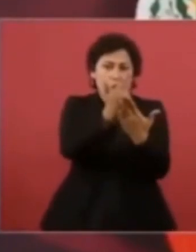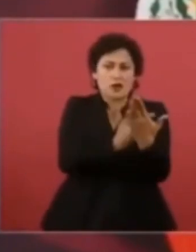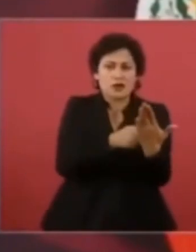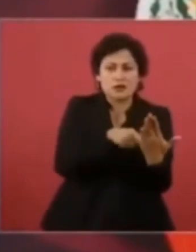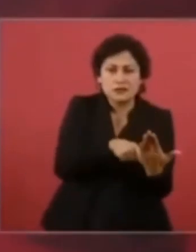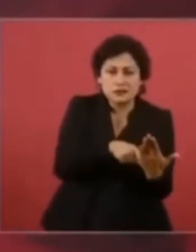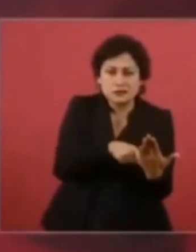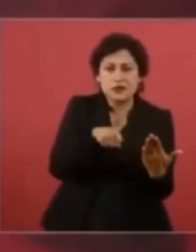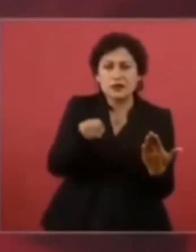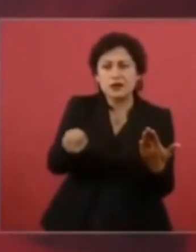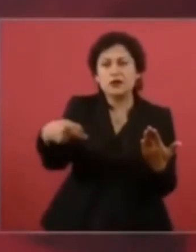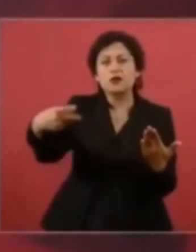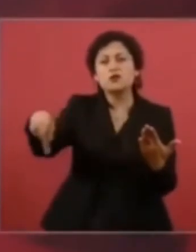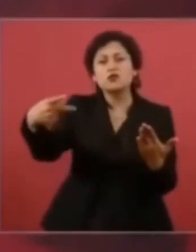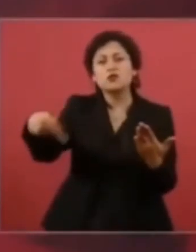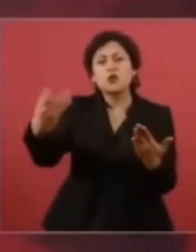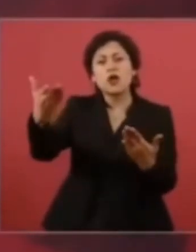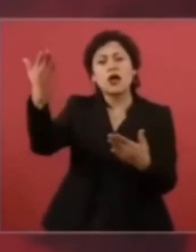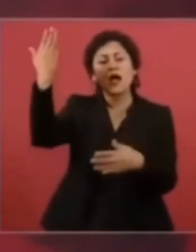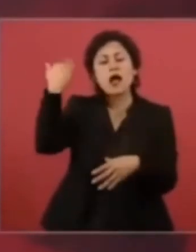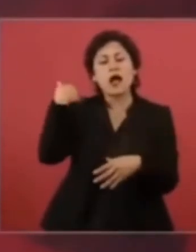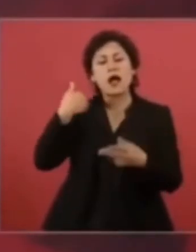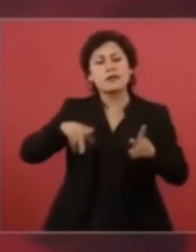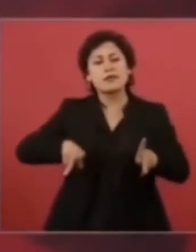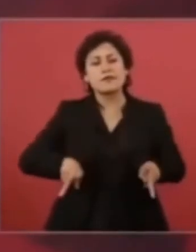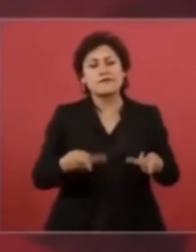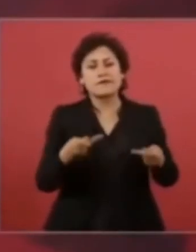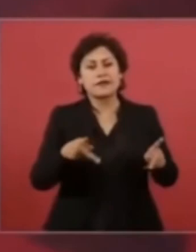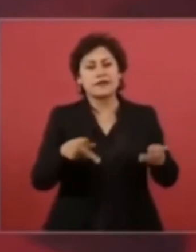vendían suscripciones de revistas al gobierno